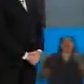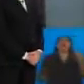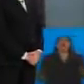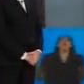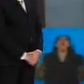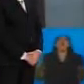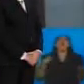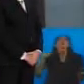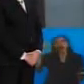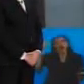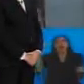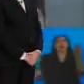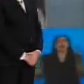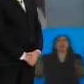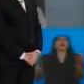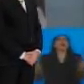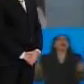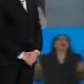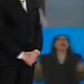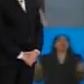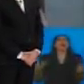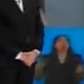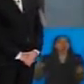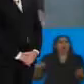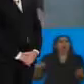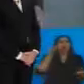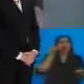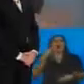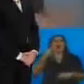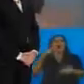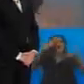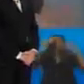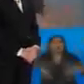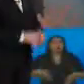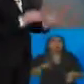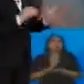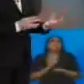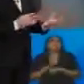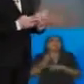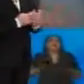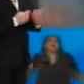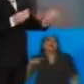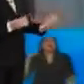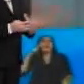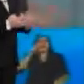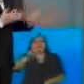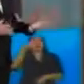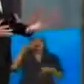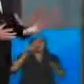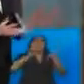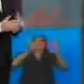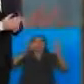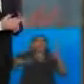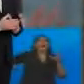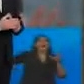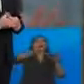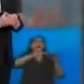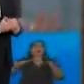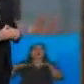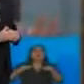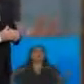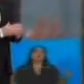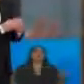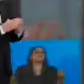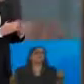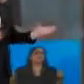3 horas 43. 3 horas 43. Es el récord. Es el récord. Pero no es lo importante. Lo importante es lo que anunció. Sí, digamos, ese, hay que entender que iba a ser un discurso muy extenso. Es el último de